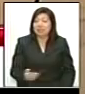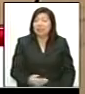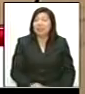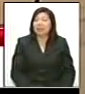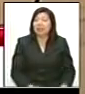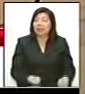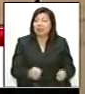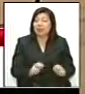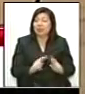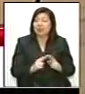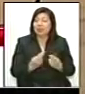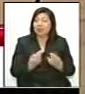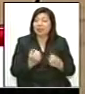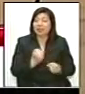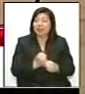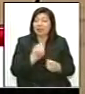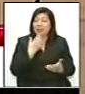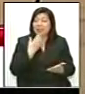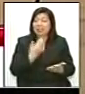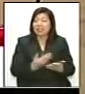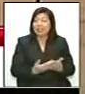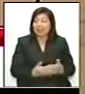Se levanta la reunión de trabajo. Gracias.